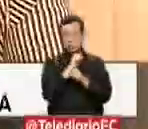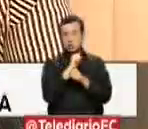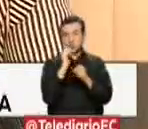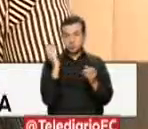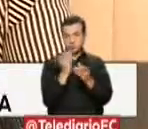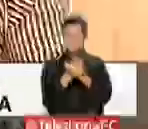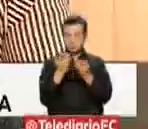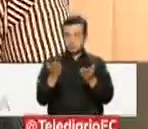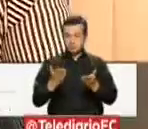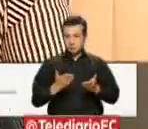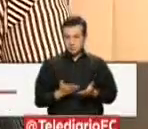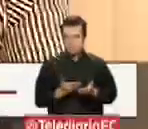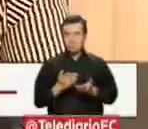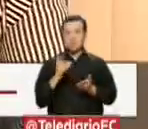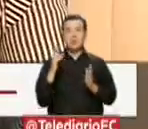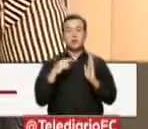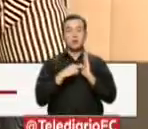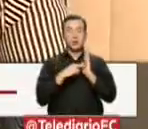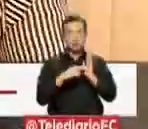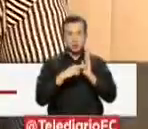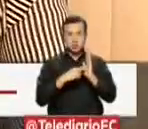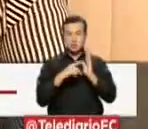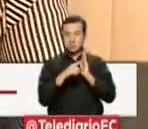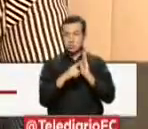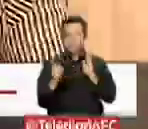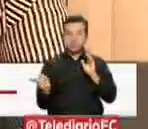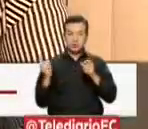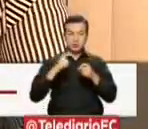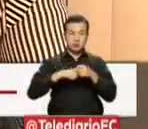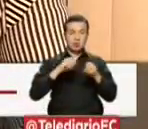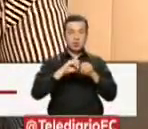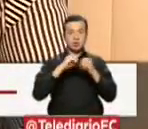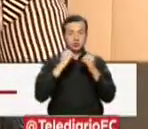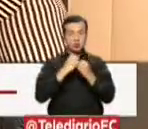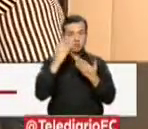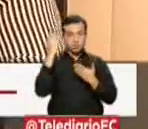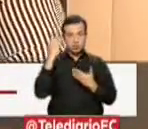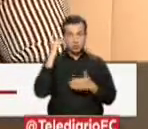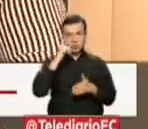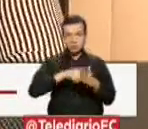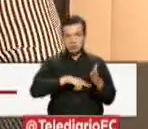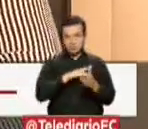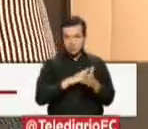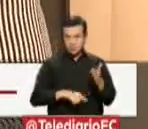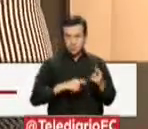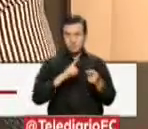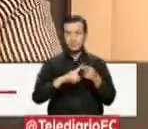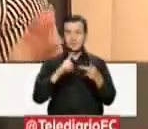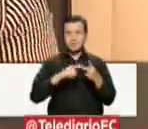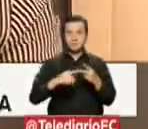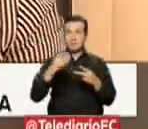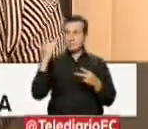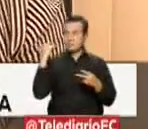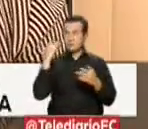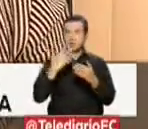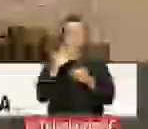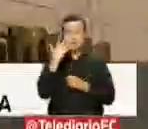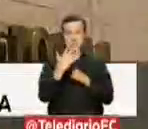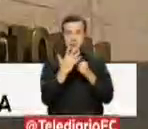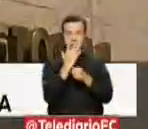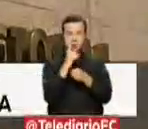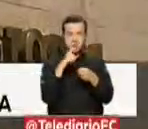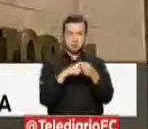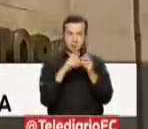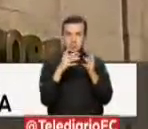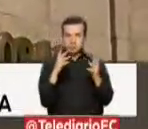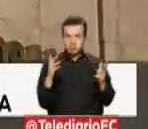23:59. Recordemos que uno de los requisitos es no estar afiliado a uno de los partidos políticos y no haberlo estado en los últimos 5 años. No